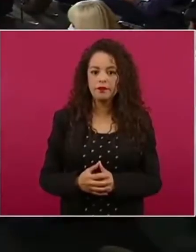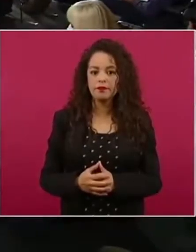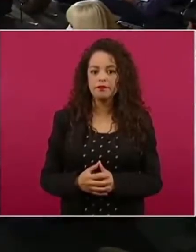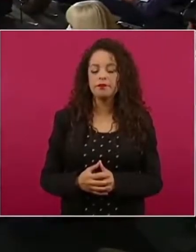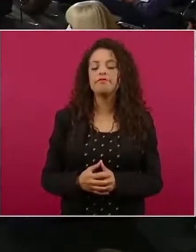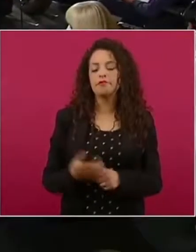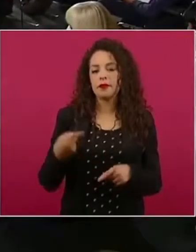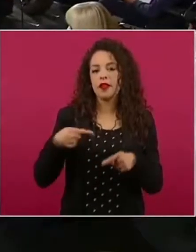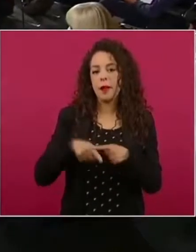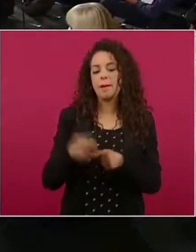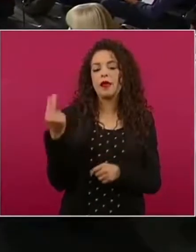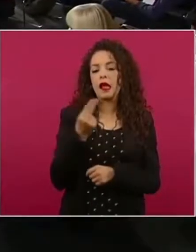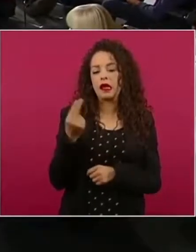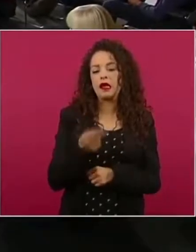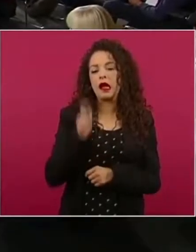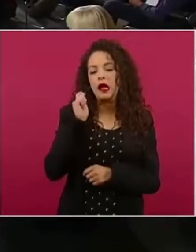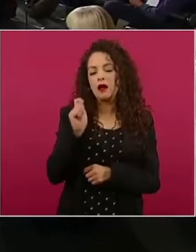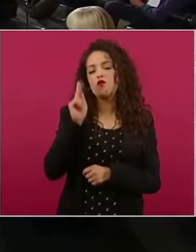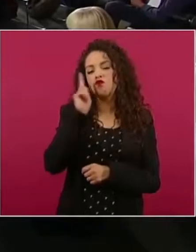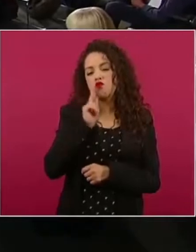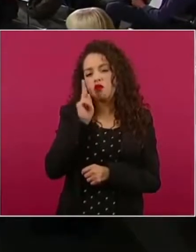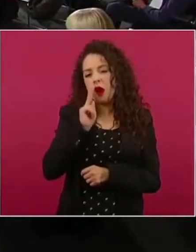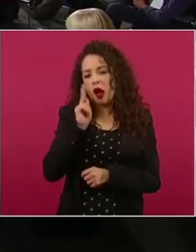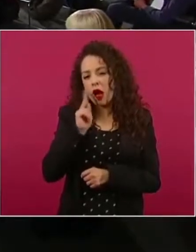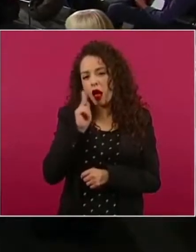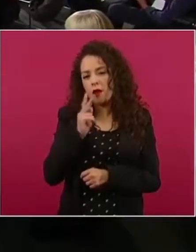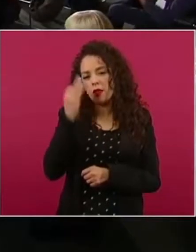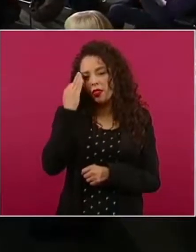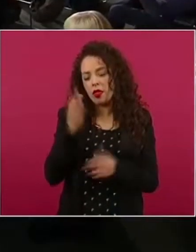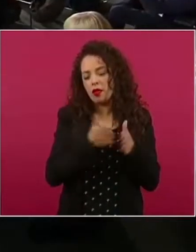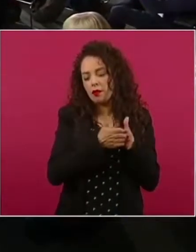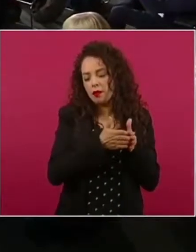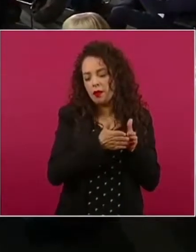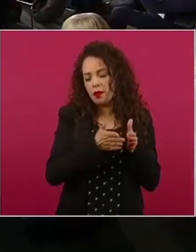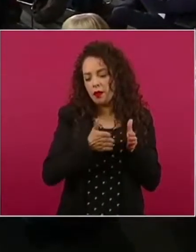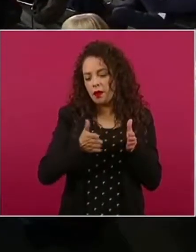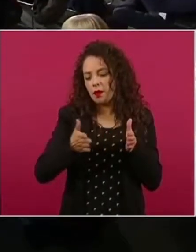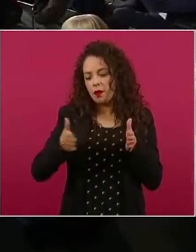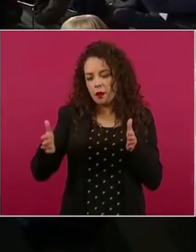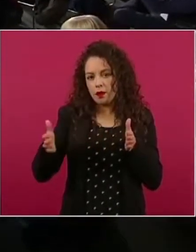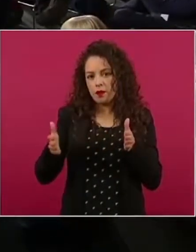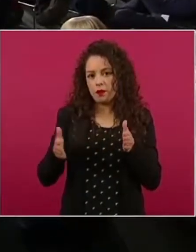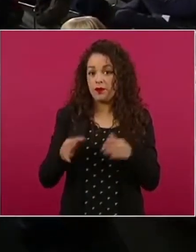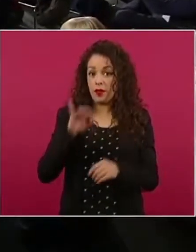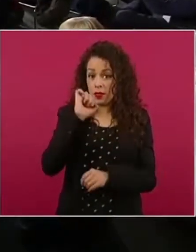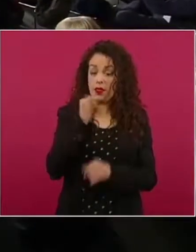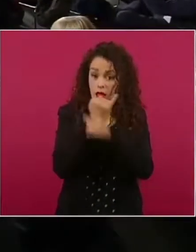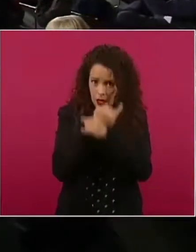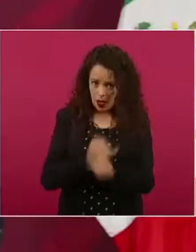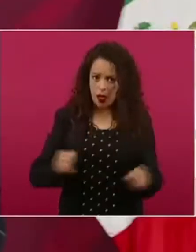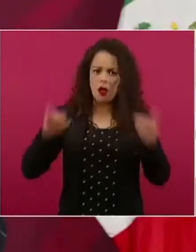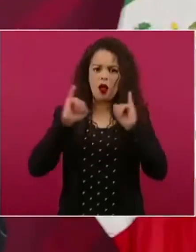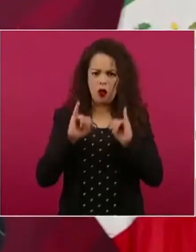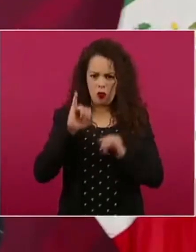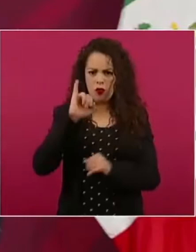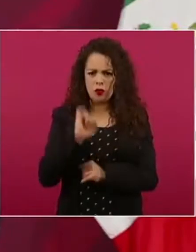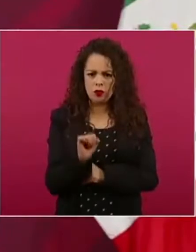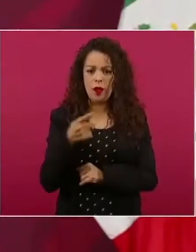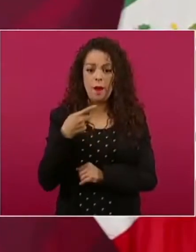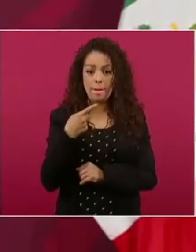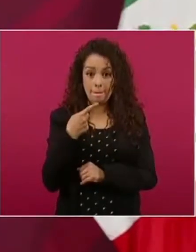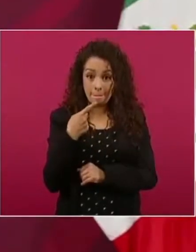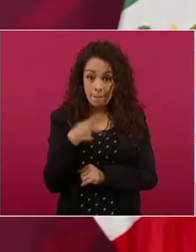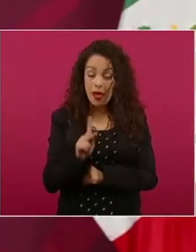de pruebas, vamos a inaugurar la refinería, pero a sabiendas de que